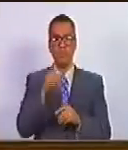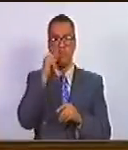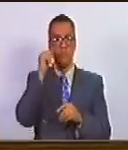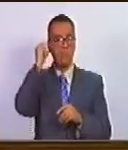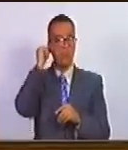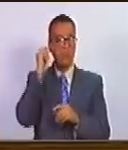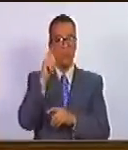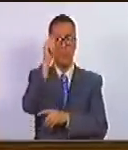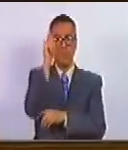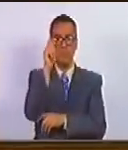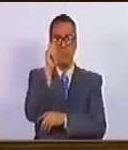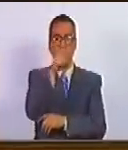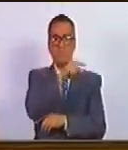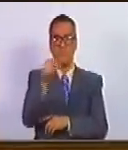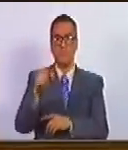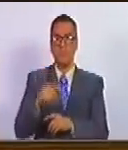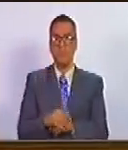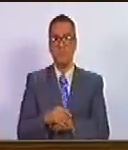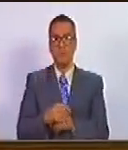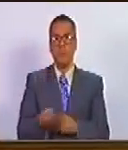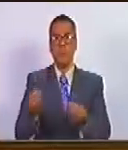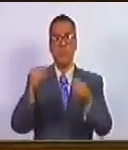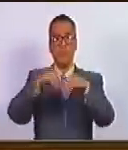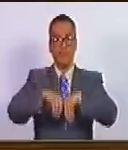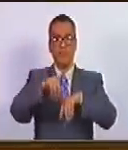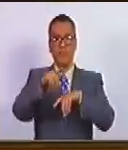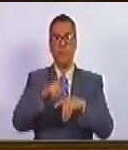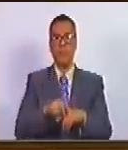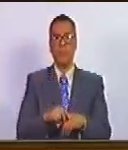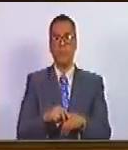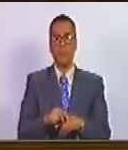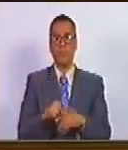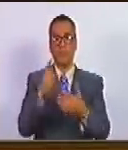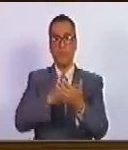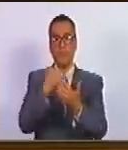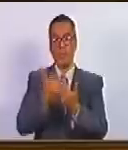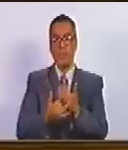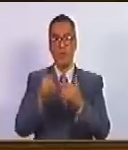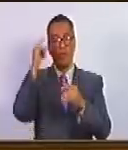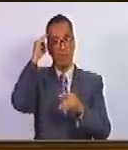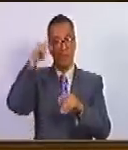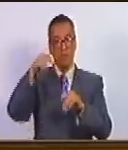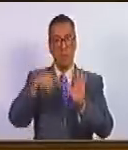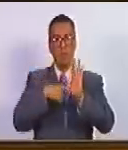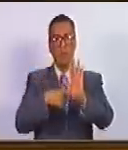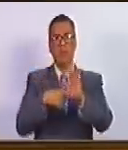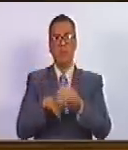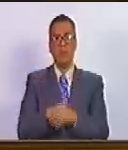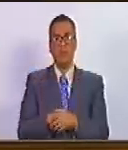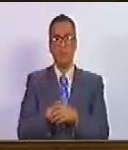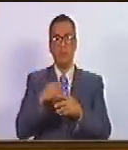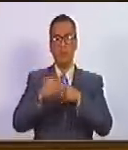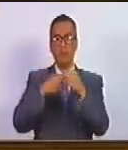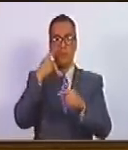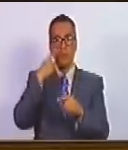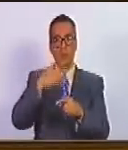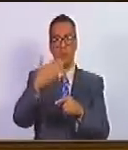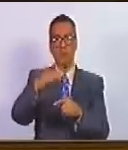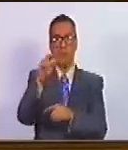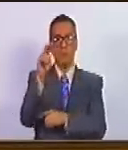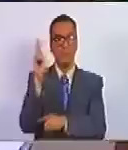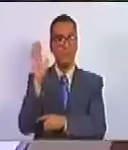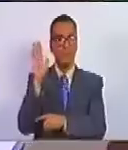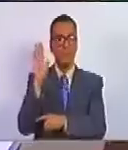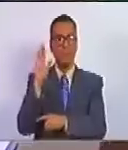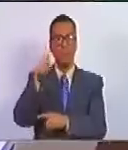honorables diputadas y los honorables diputados que estén de acuerdo con el proyecto de orden del día presentado, sírvanse a manifestarlo con la señal de